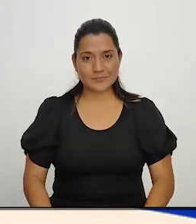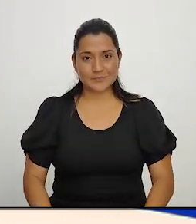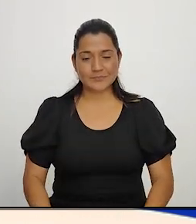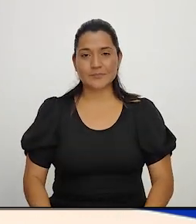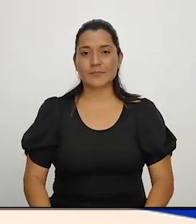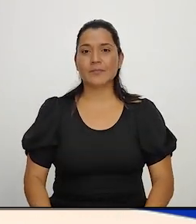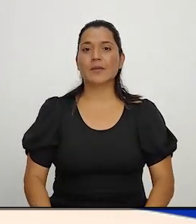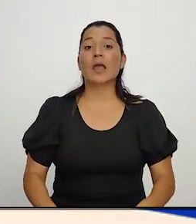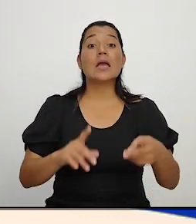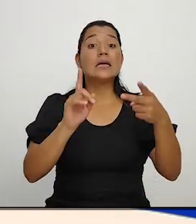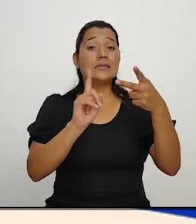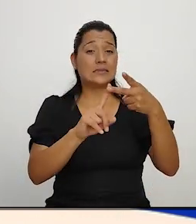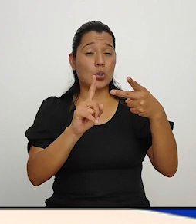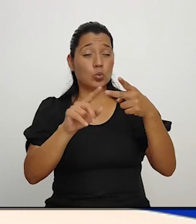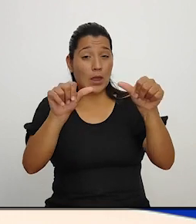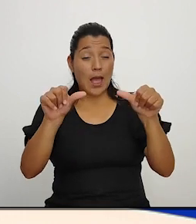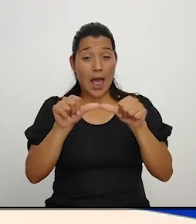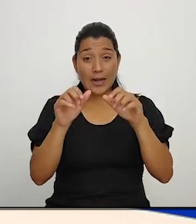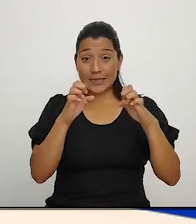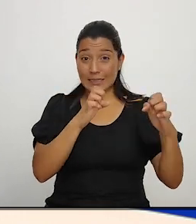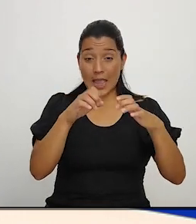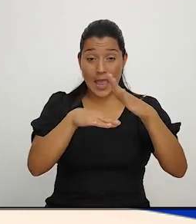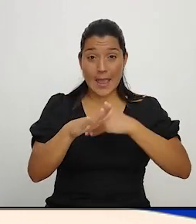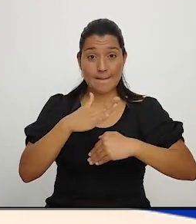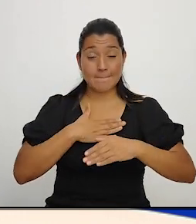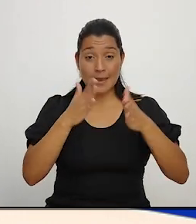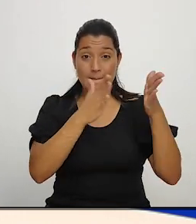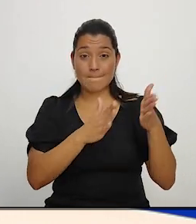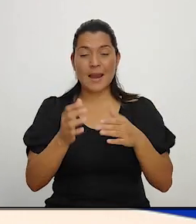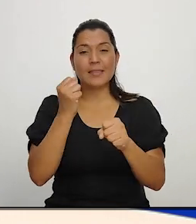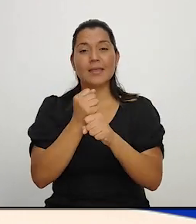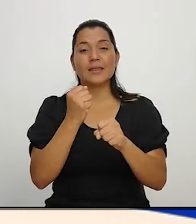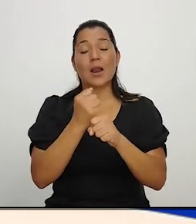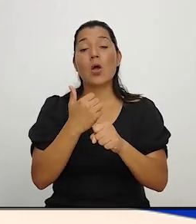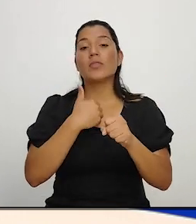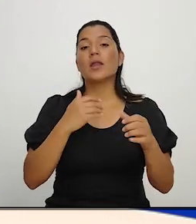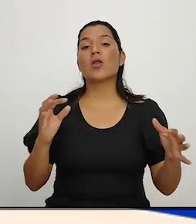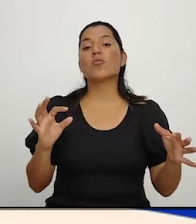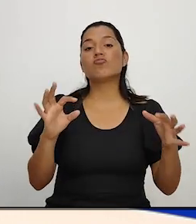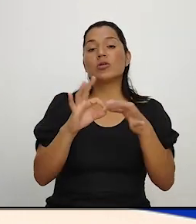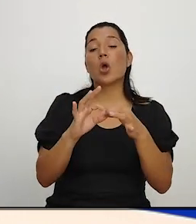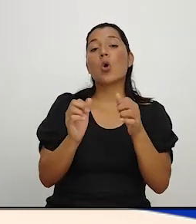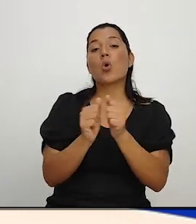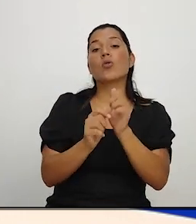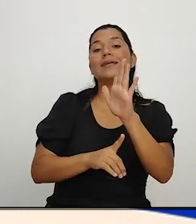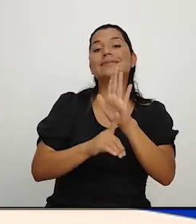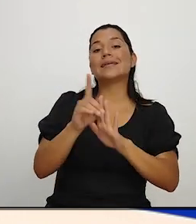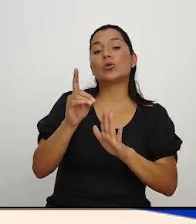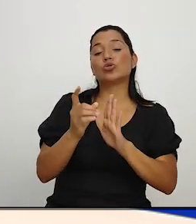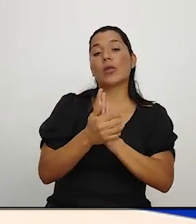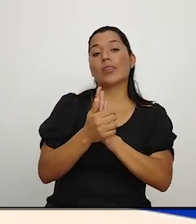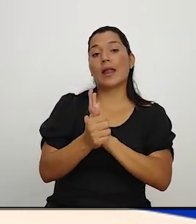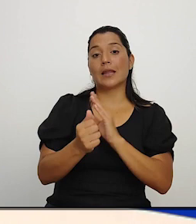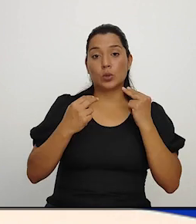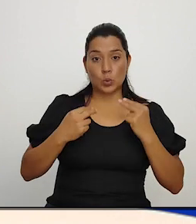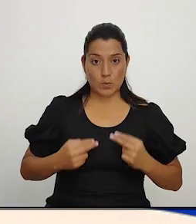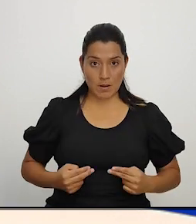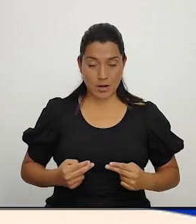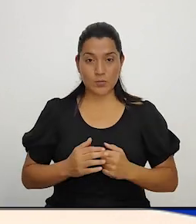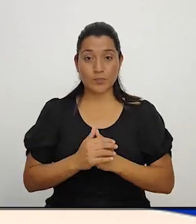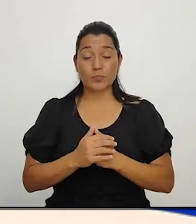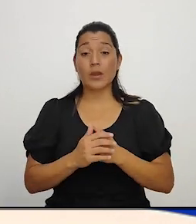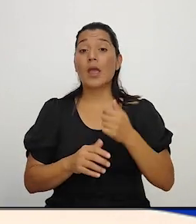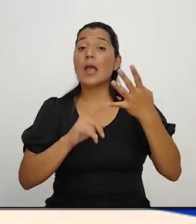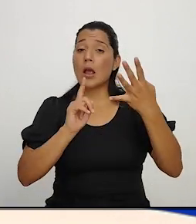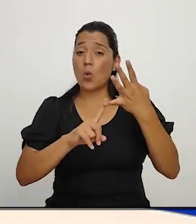segunda área estratégica que presento en mi plan de trabajo se relaciona con el desarrollo del talento humano el pilar